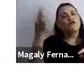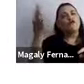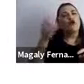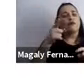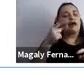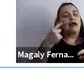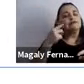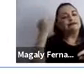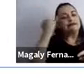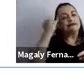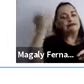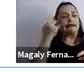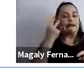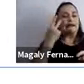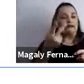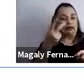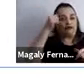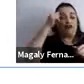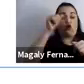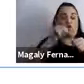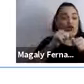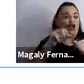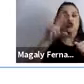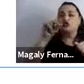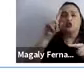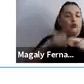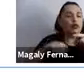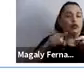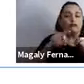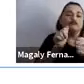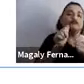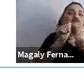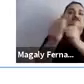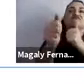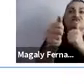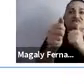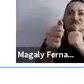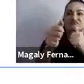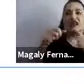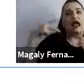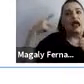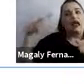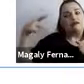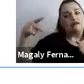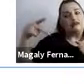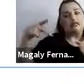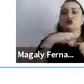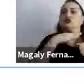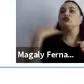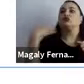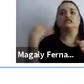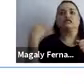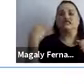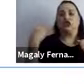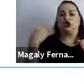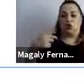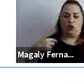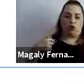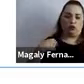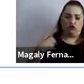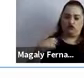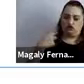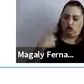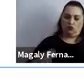recordarnos. No podemos traspasar esos límites sin arriesgarnos al suicidio como especie en este